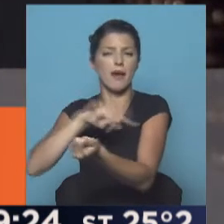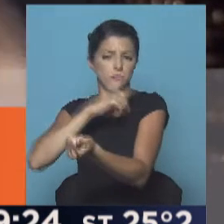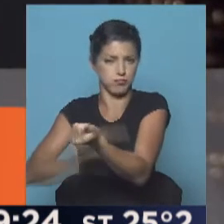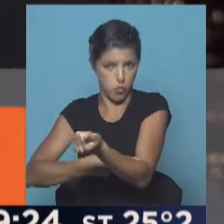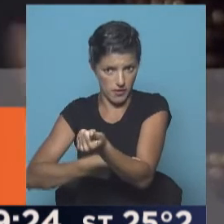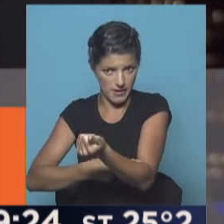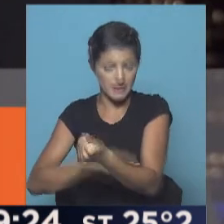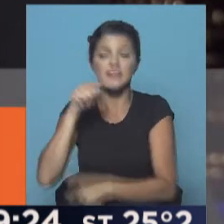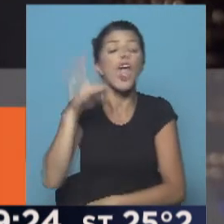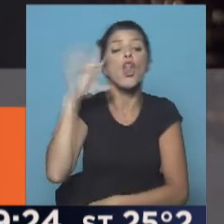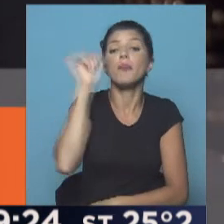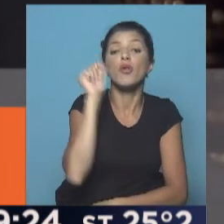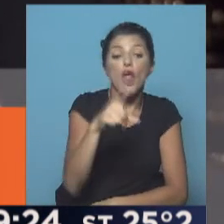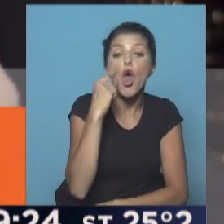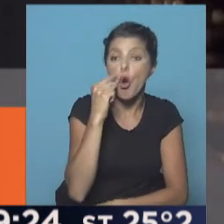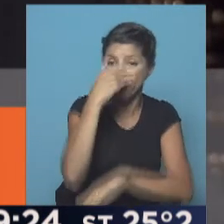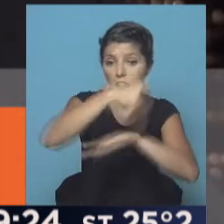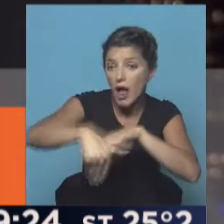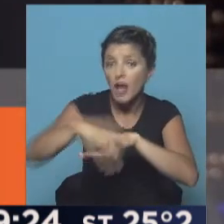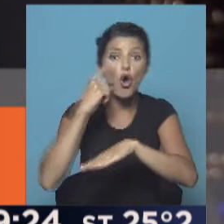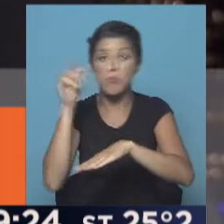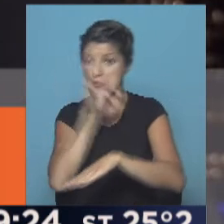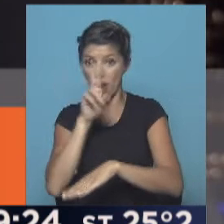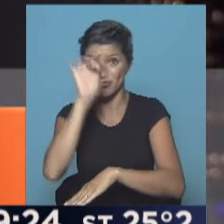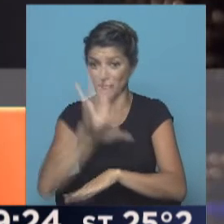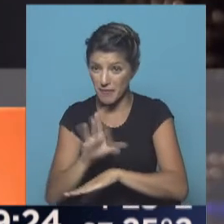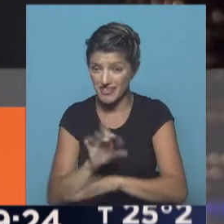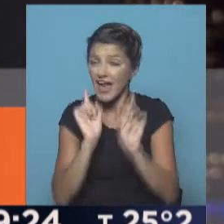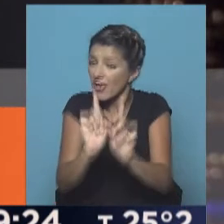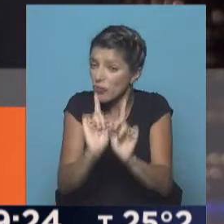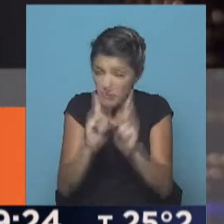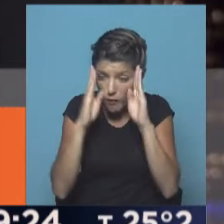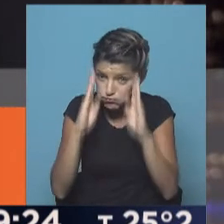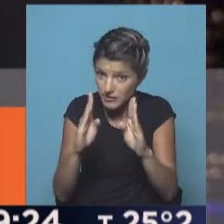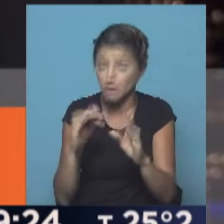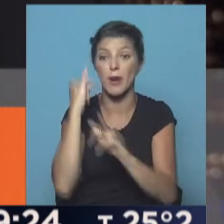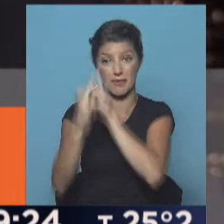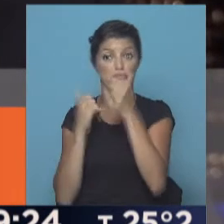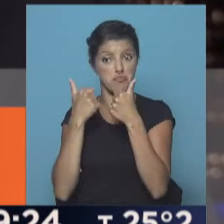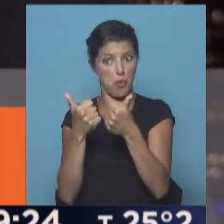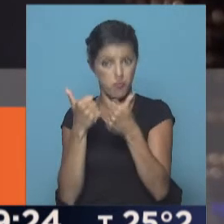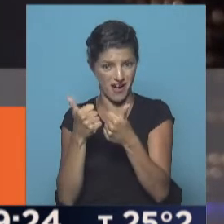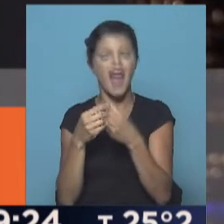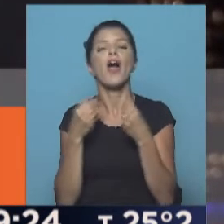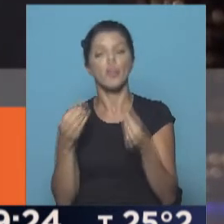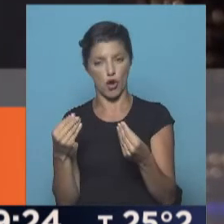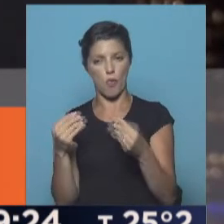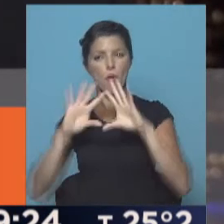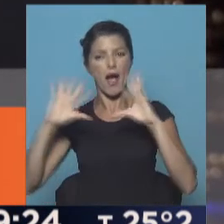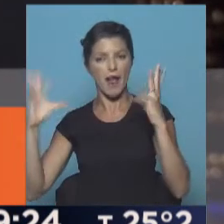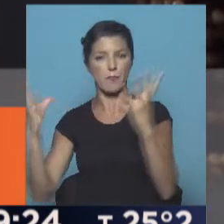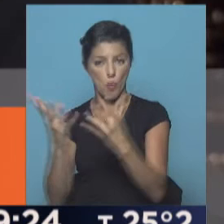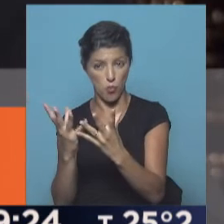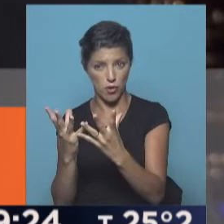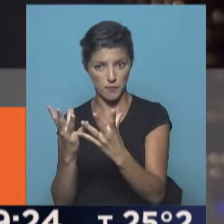de la calle, de la mujer de la calle, digamos. Y eso, que es una muy buena descripción del mundo de los social media de hoy,